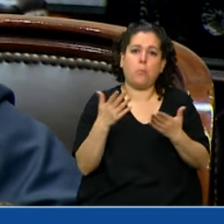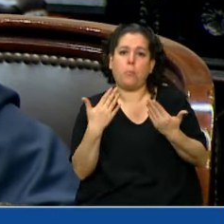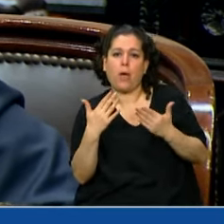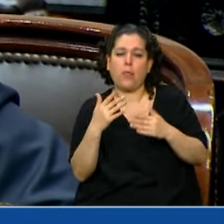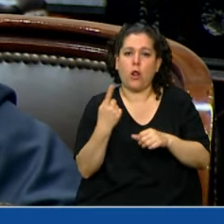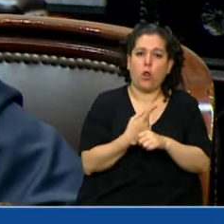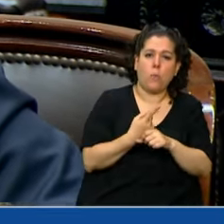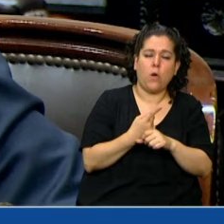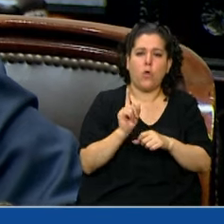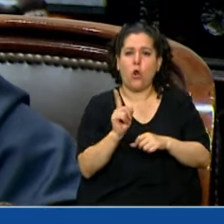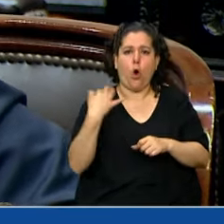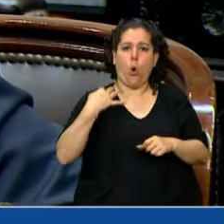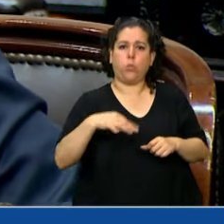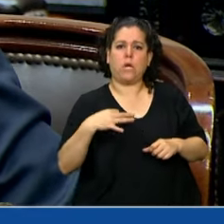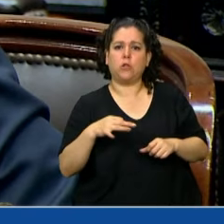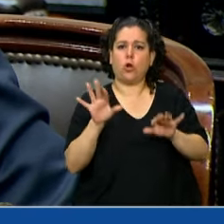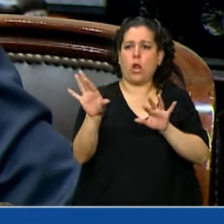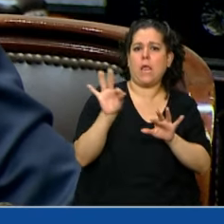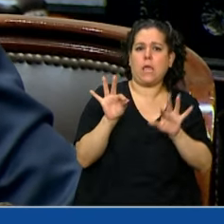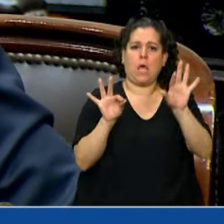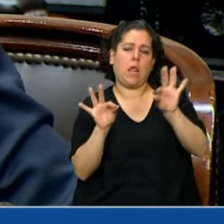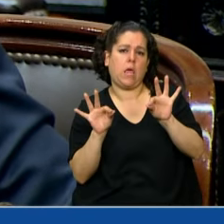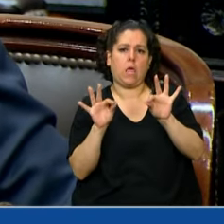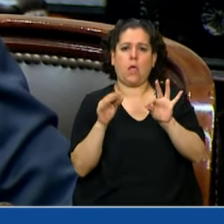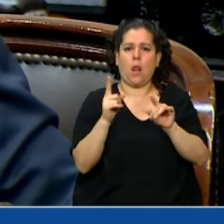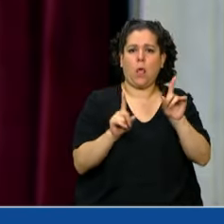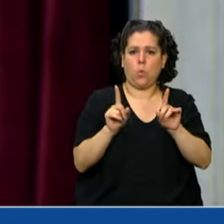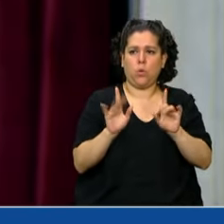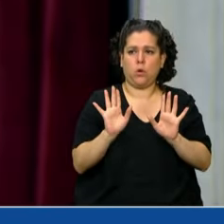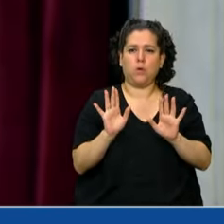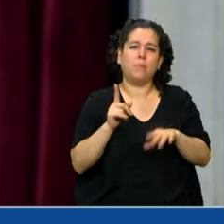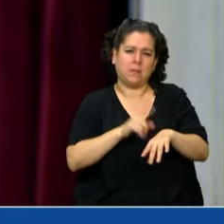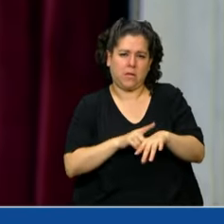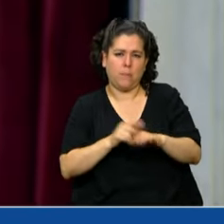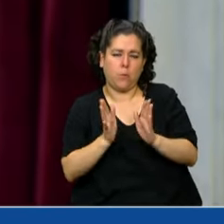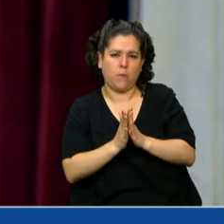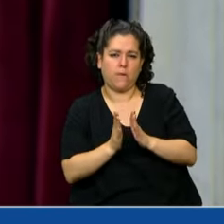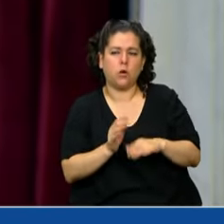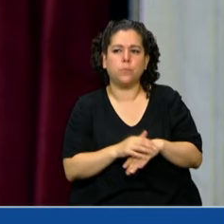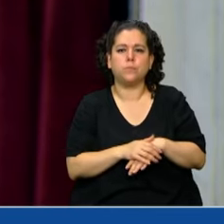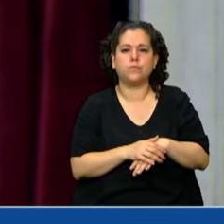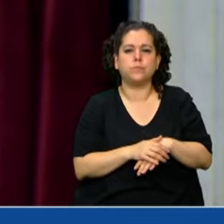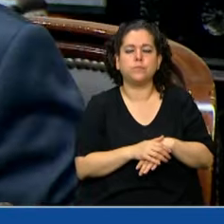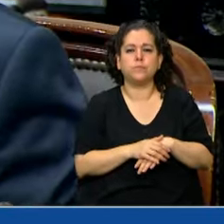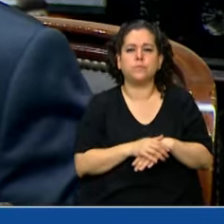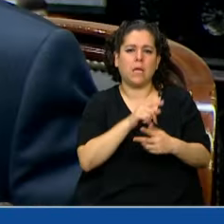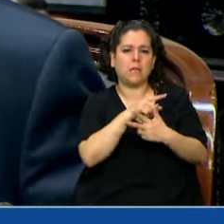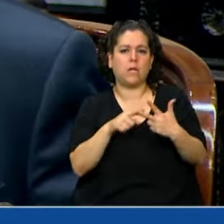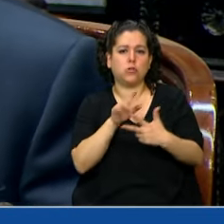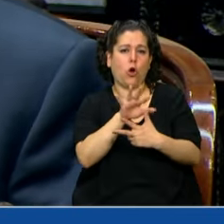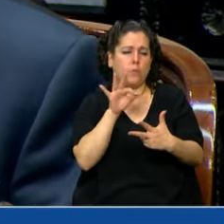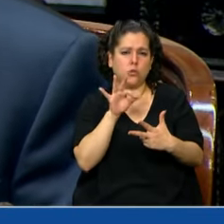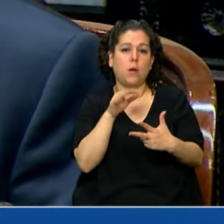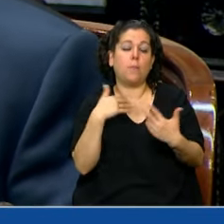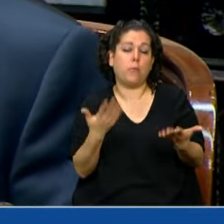obligatoriamente tener que elegir entre uno de esos tres diputado su tiempo por favor opciones Por